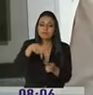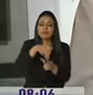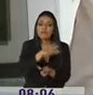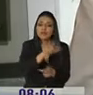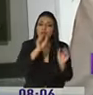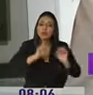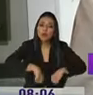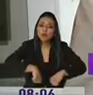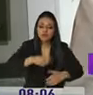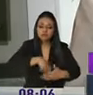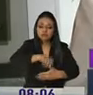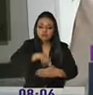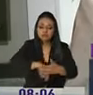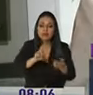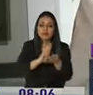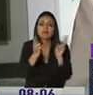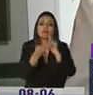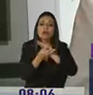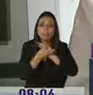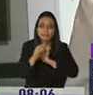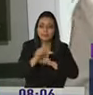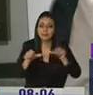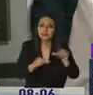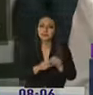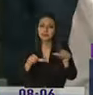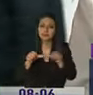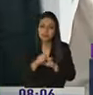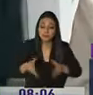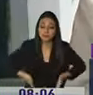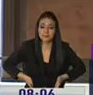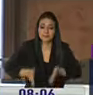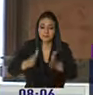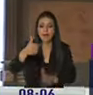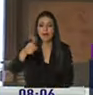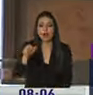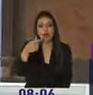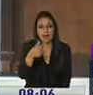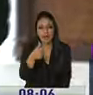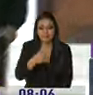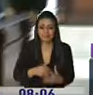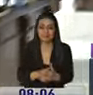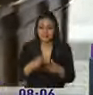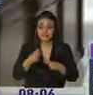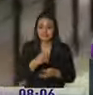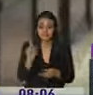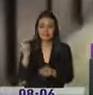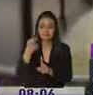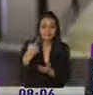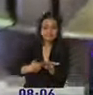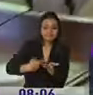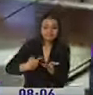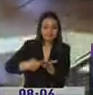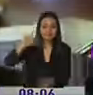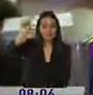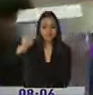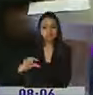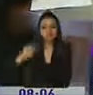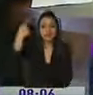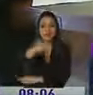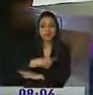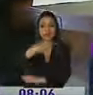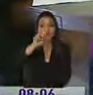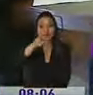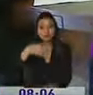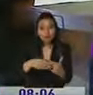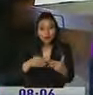para que suscribe una reformatoria al fideicomiso que está administrando la vía Loac-Santo Domingo. El informe para primer debate de la rebaja del peaje de Aloac de